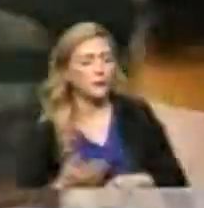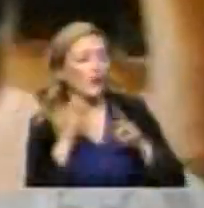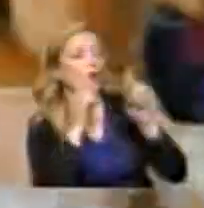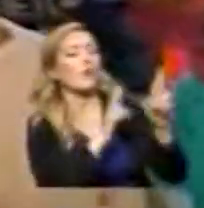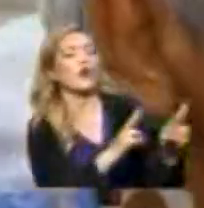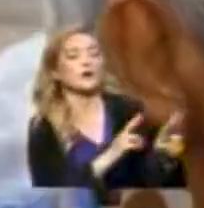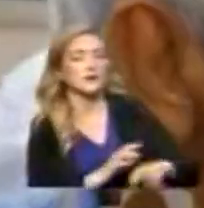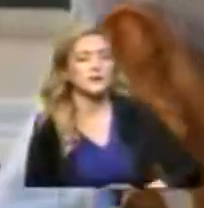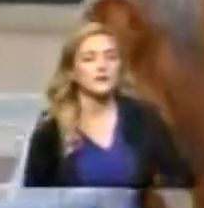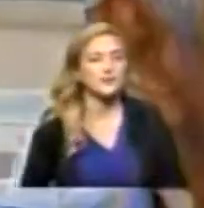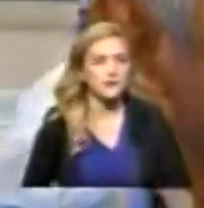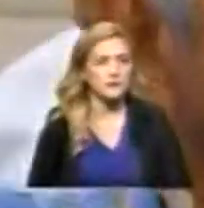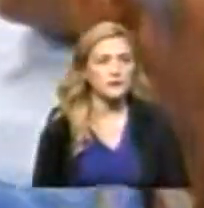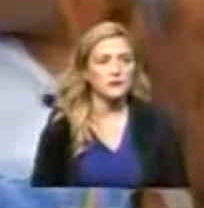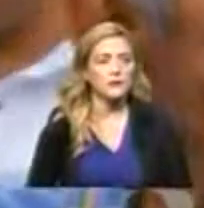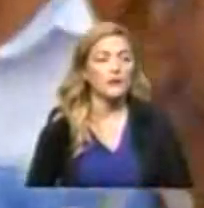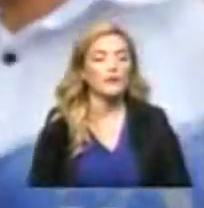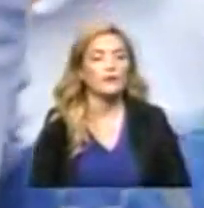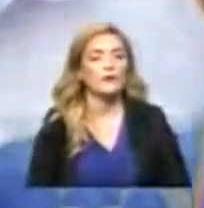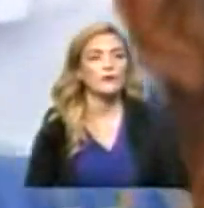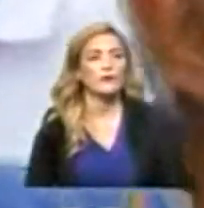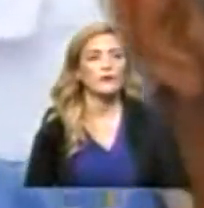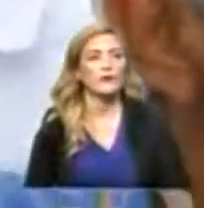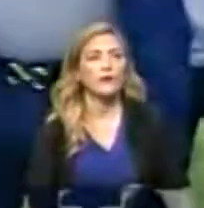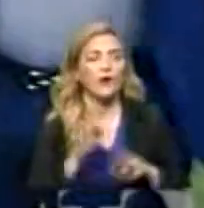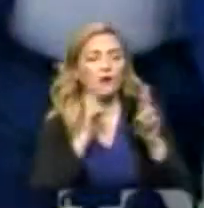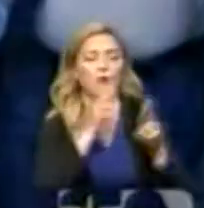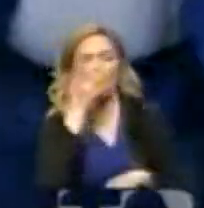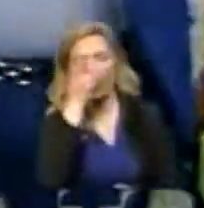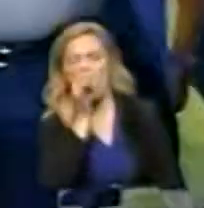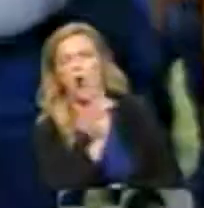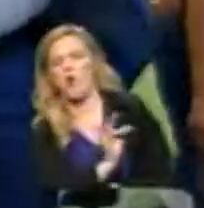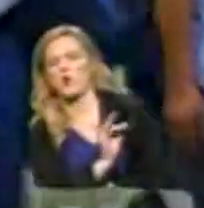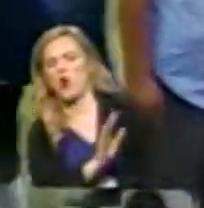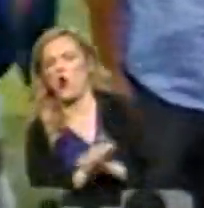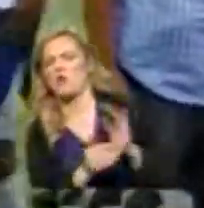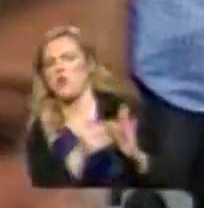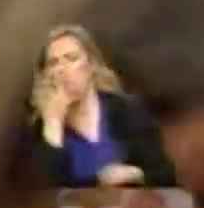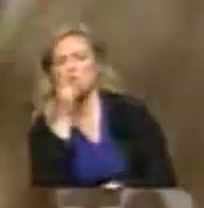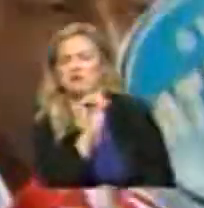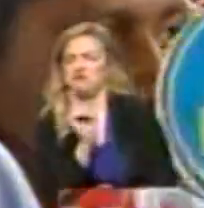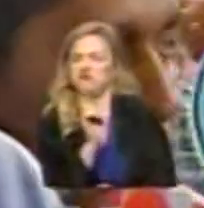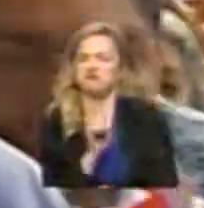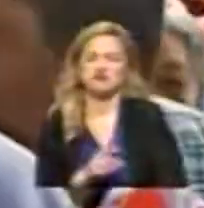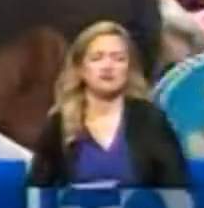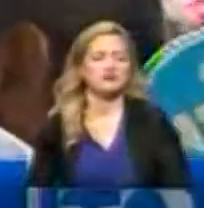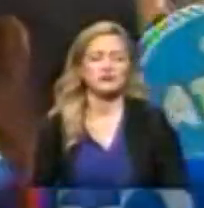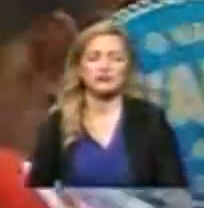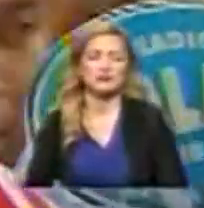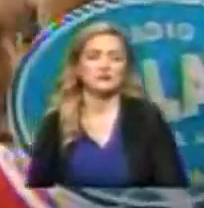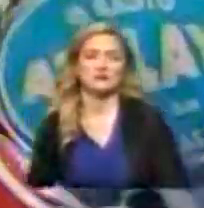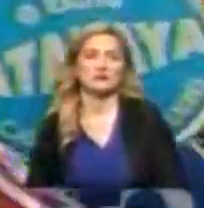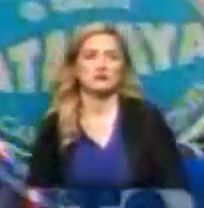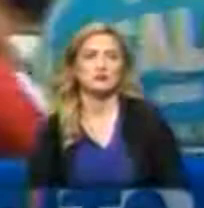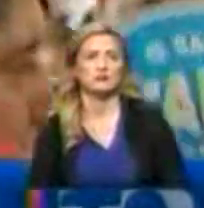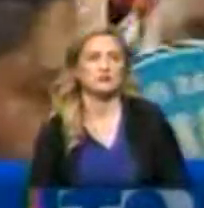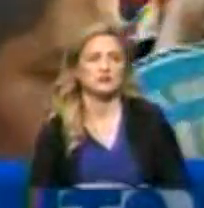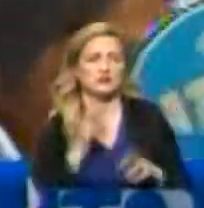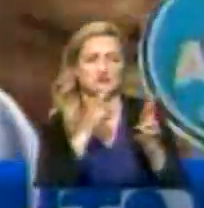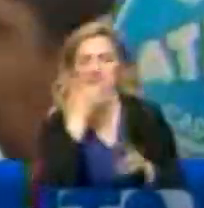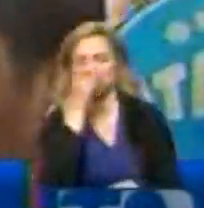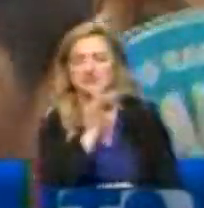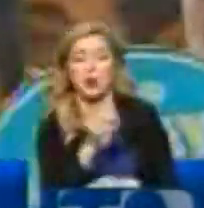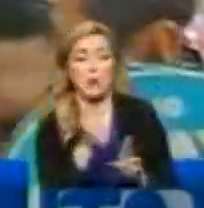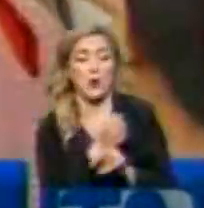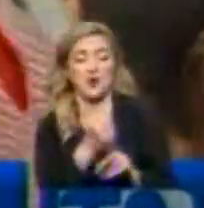esta mañana. El funcionario dijo que no responderá el odio con odio. No vamos a responder al odio con odio, no vamos a responder a la